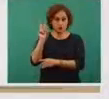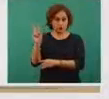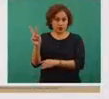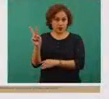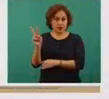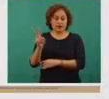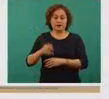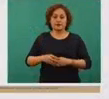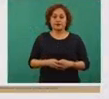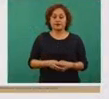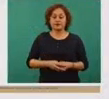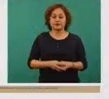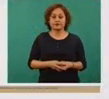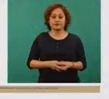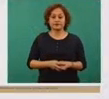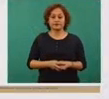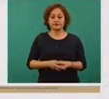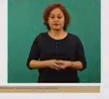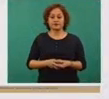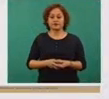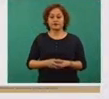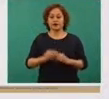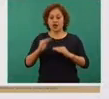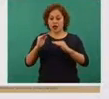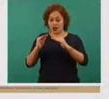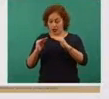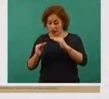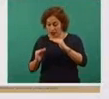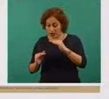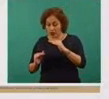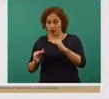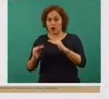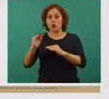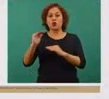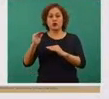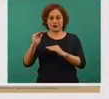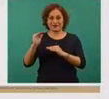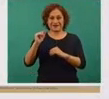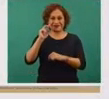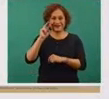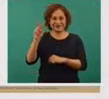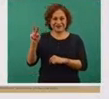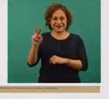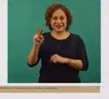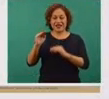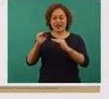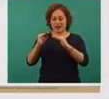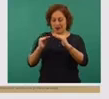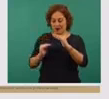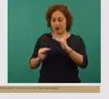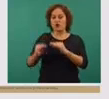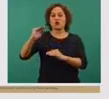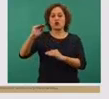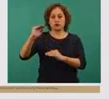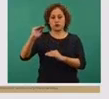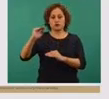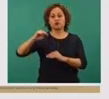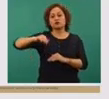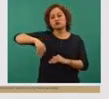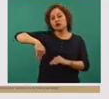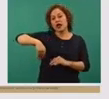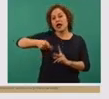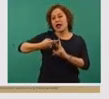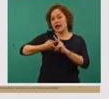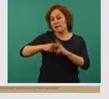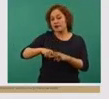tecnología un incremento, es decir, esa tendencia que veníamos viendo desde inicios del año,